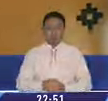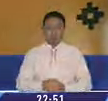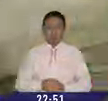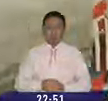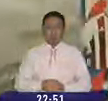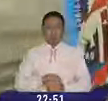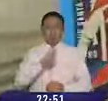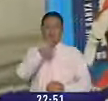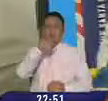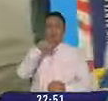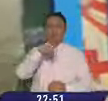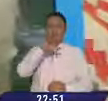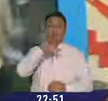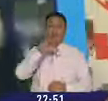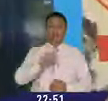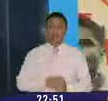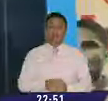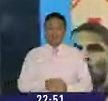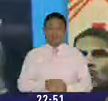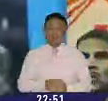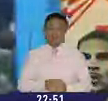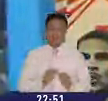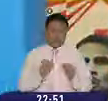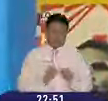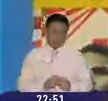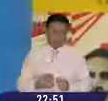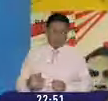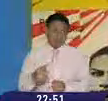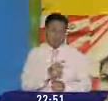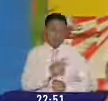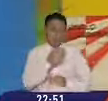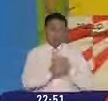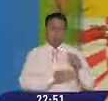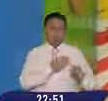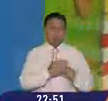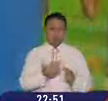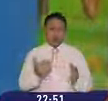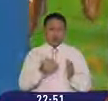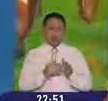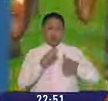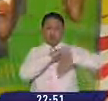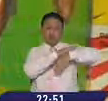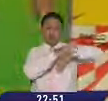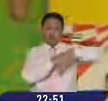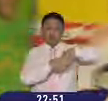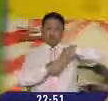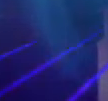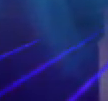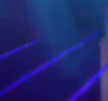el 2030. ¿De por qué no soñar con tener un Mundial nuevamente en Sudamérica?